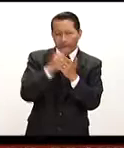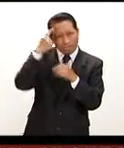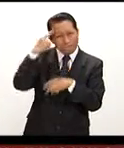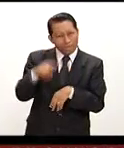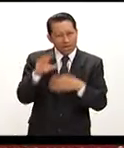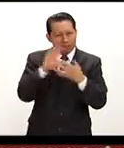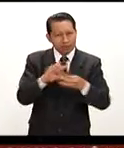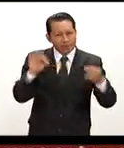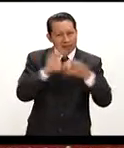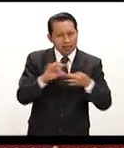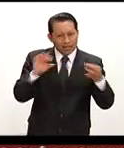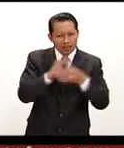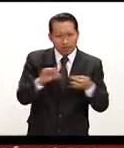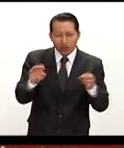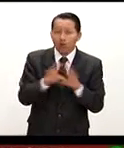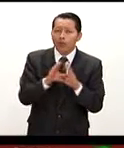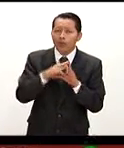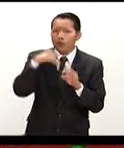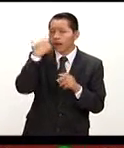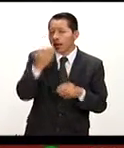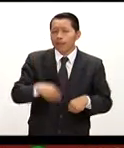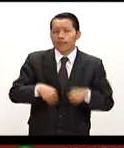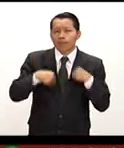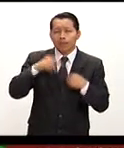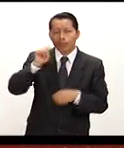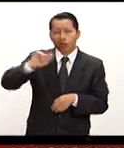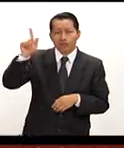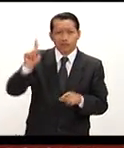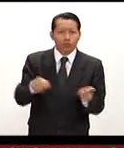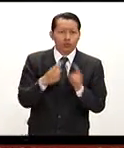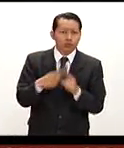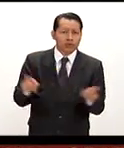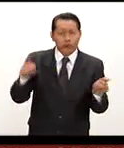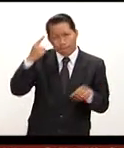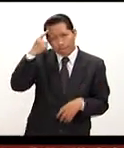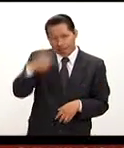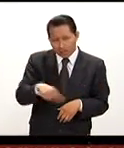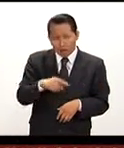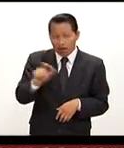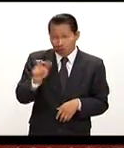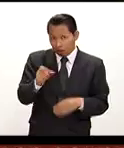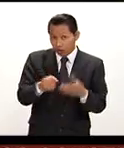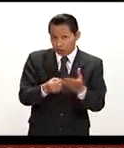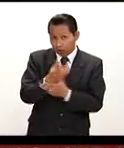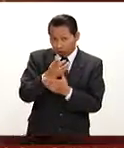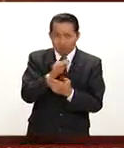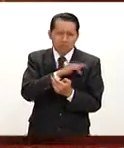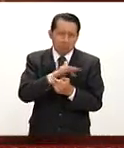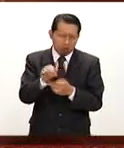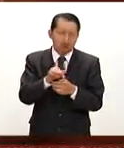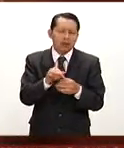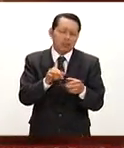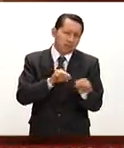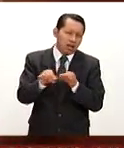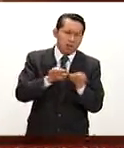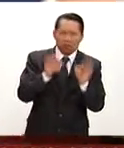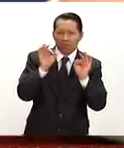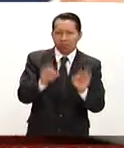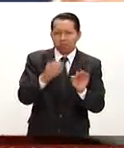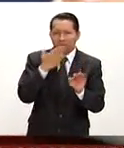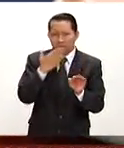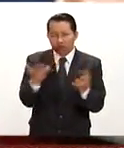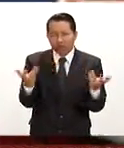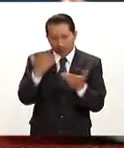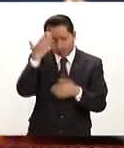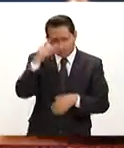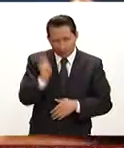o explica en qué y cómo quieren vivir profesionalmente la música, para que enfrenten con éxito el mundo de la música, el mundo laboral. Que sepan qué